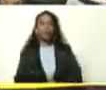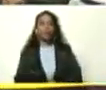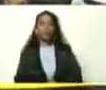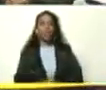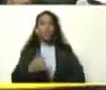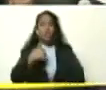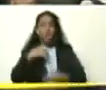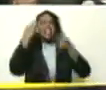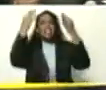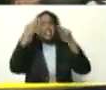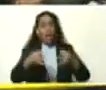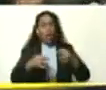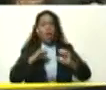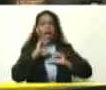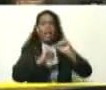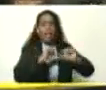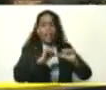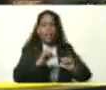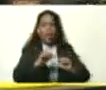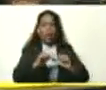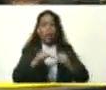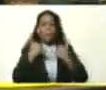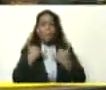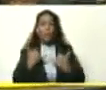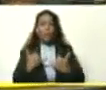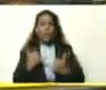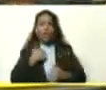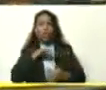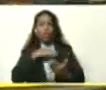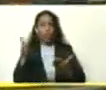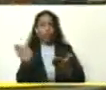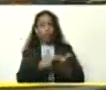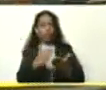Estoy seguro que este siglo será el siglo en que pasemos la página.